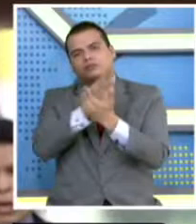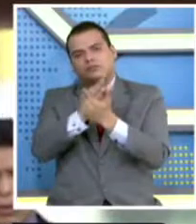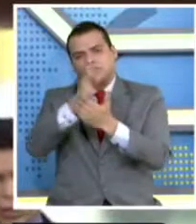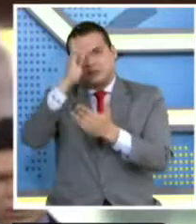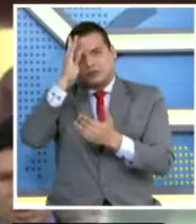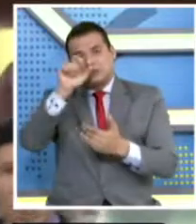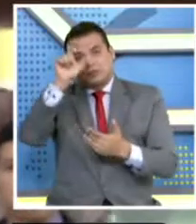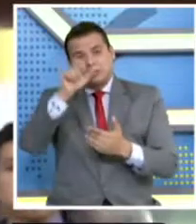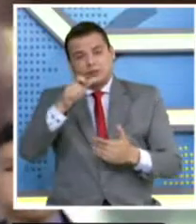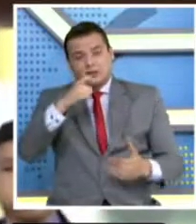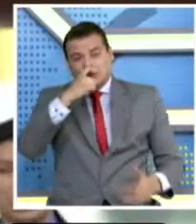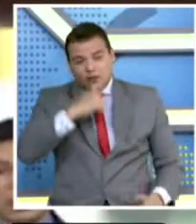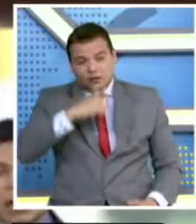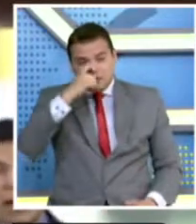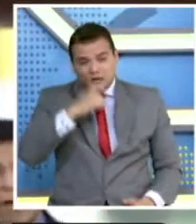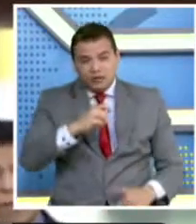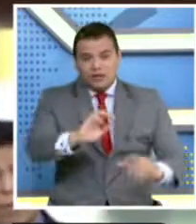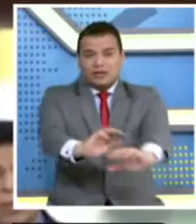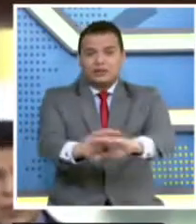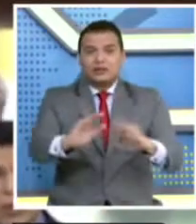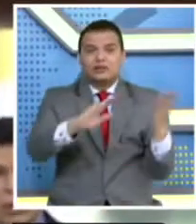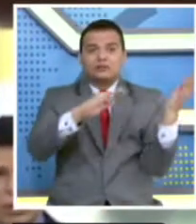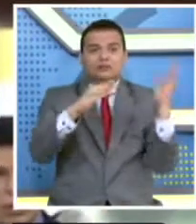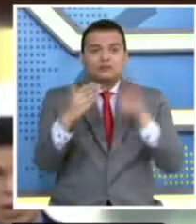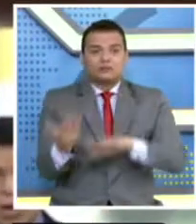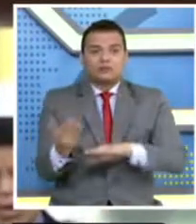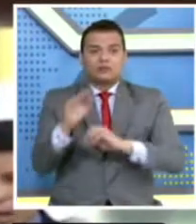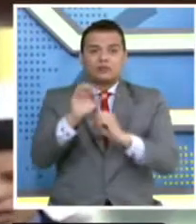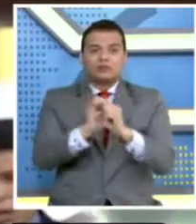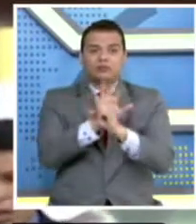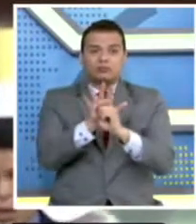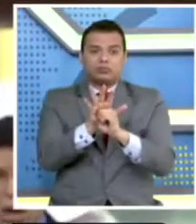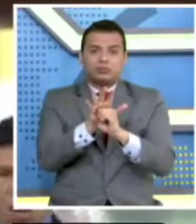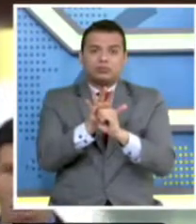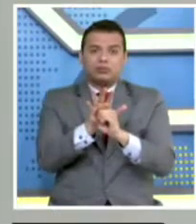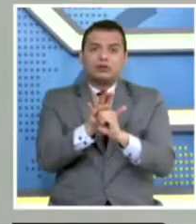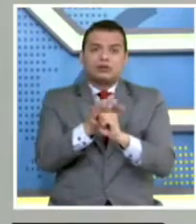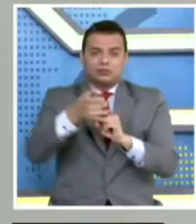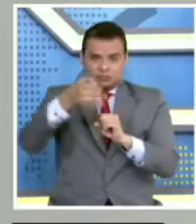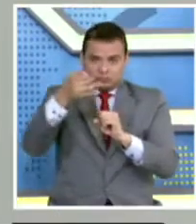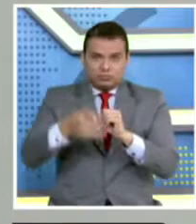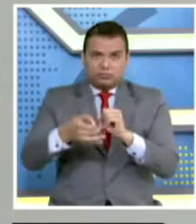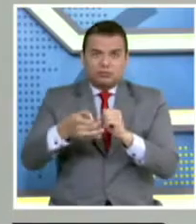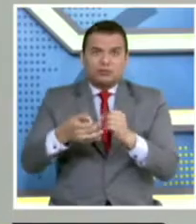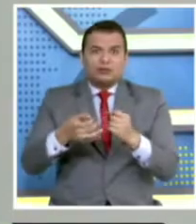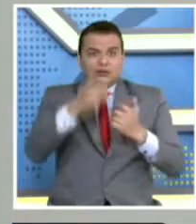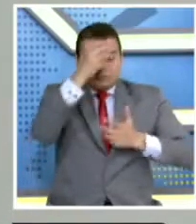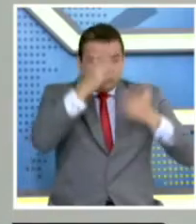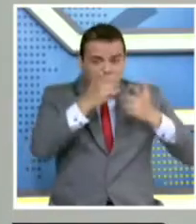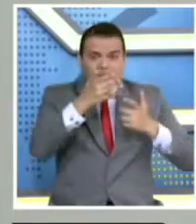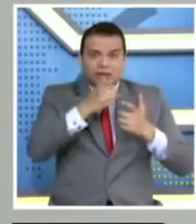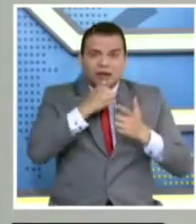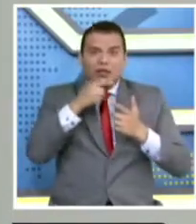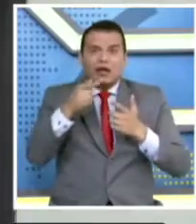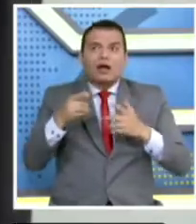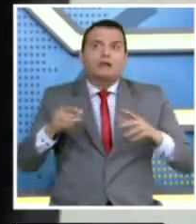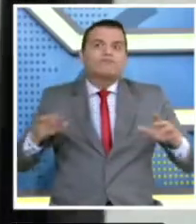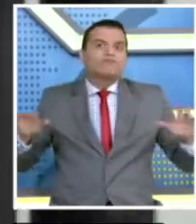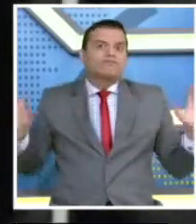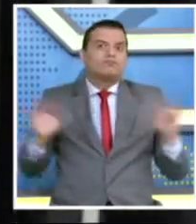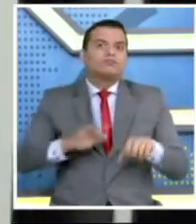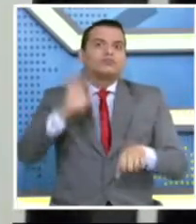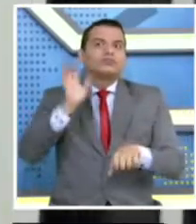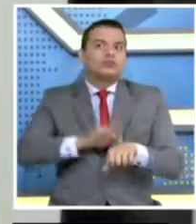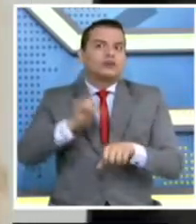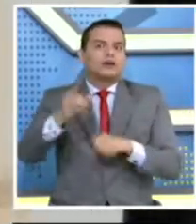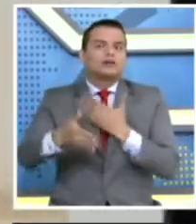tos, si se muere, la causa de muerte es COVID hasta que no se demuestre lo contrario. Eso es lo que abunda en las redes sociales.